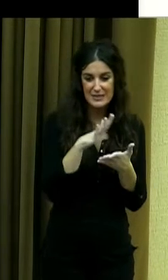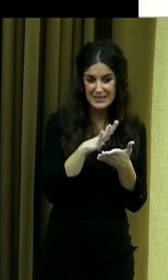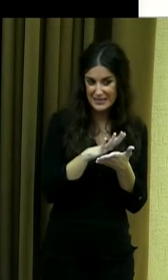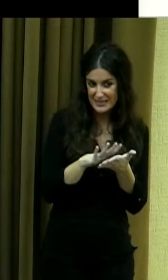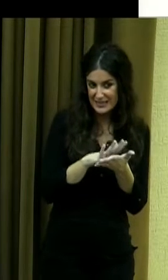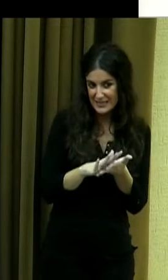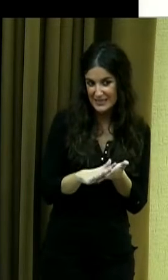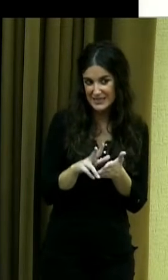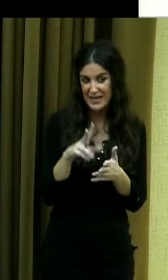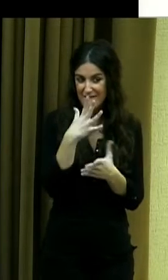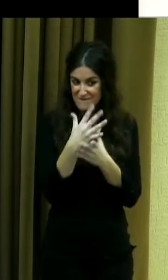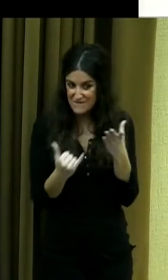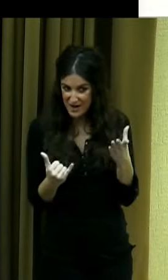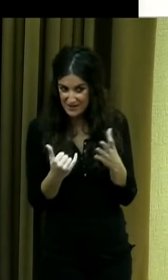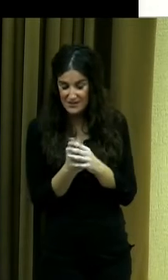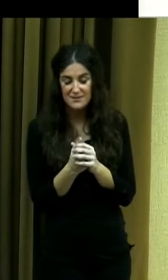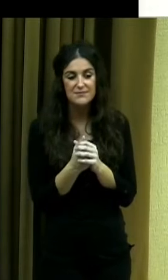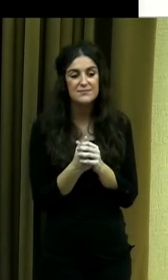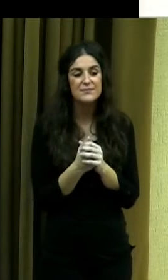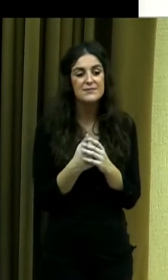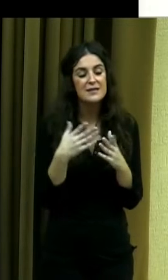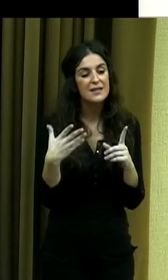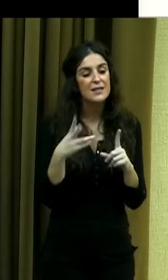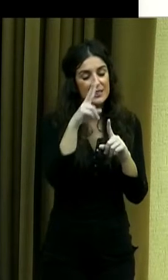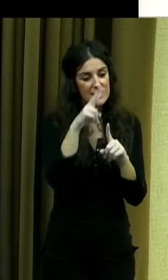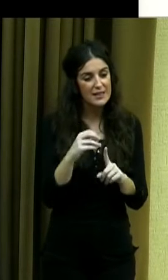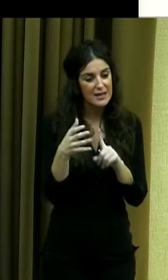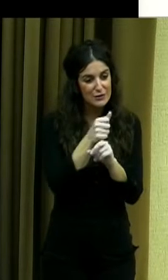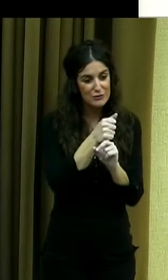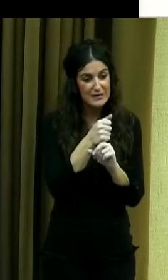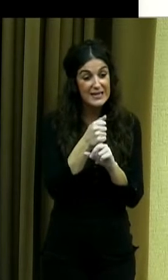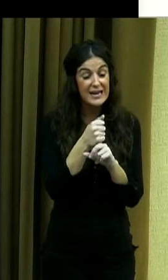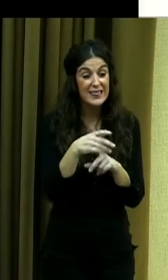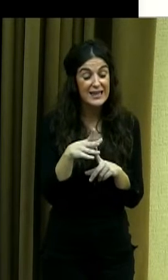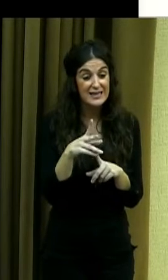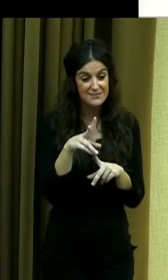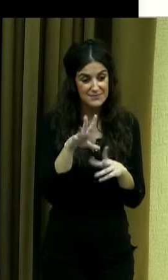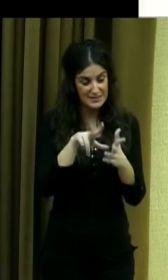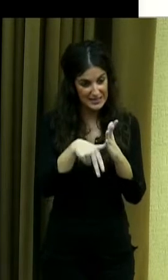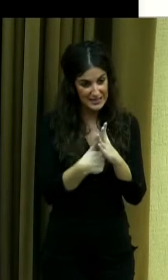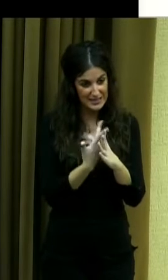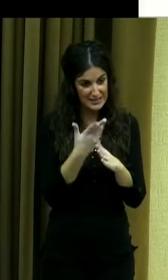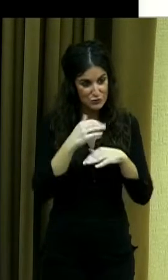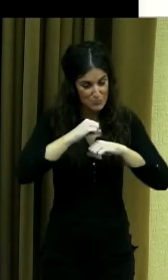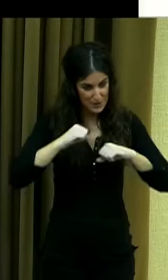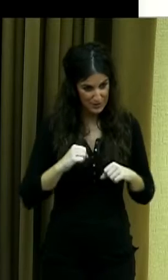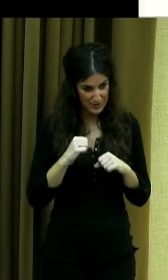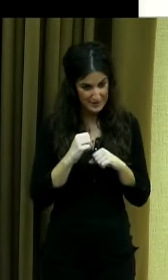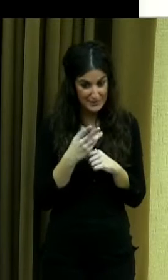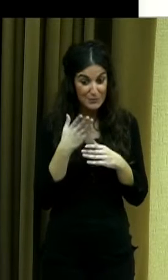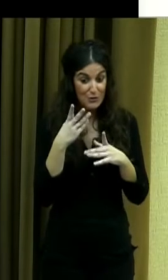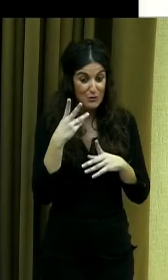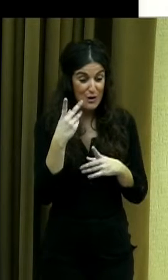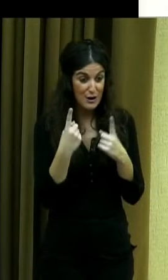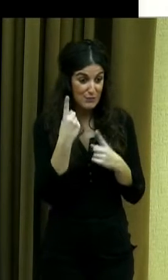profesores dieron parte a los padres y Silvia fue diagnosticada de retraso madurativo. Llegó un momento en el que Silvia evitaba ir al colegio, buscando